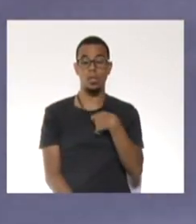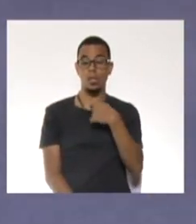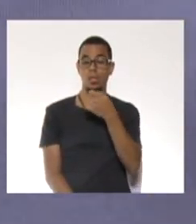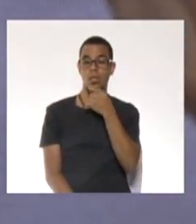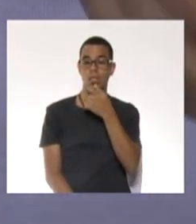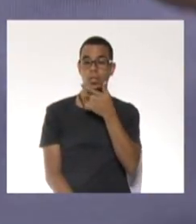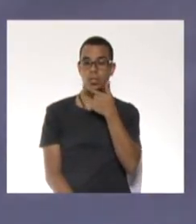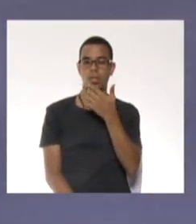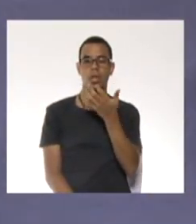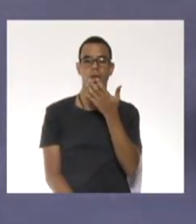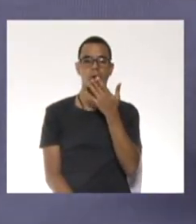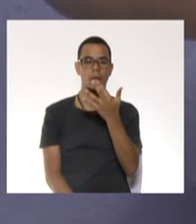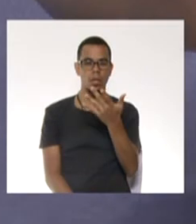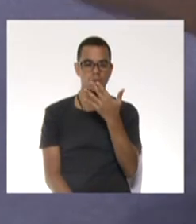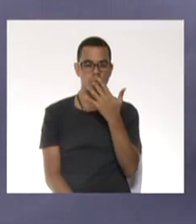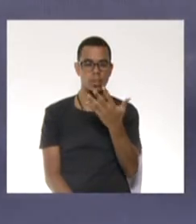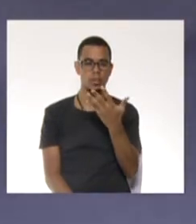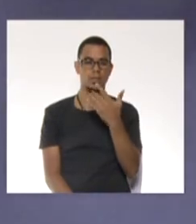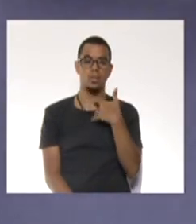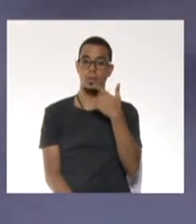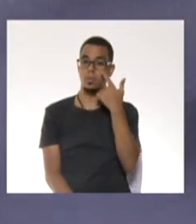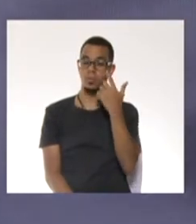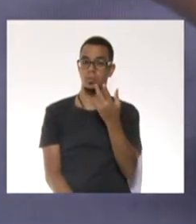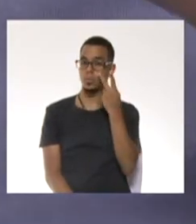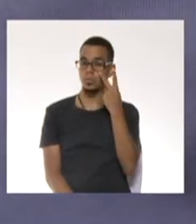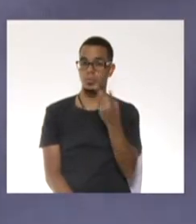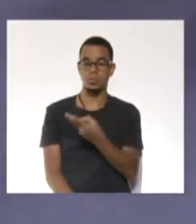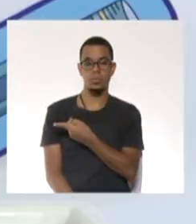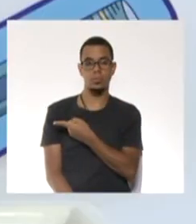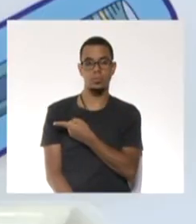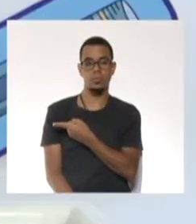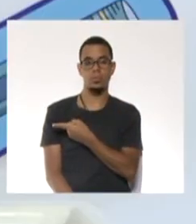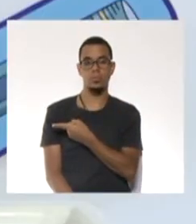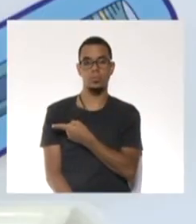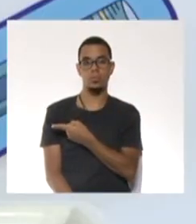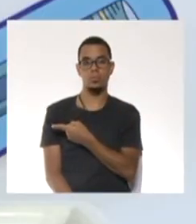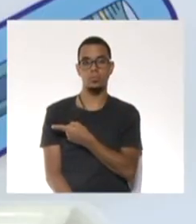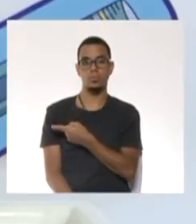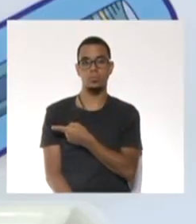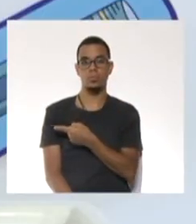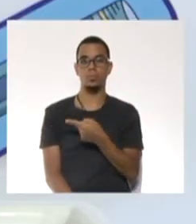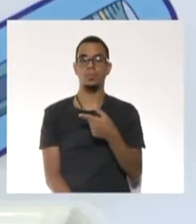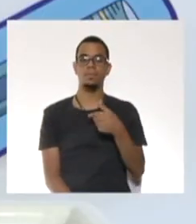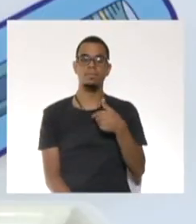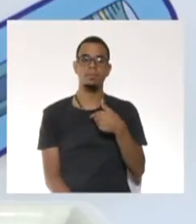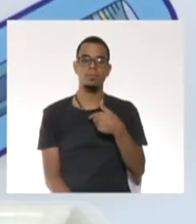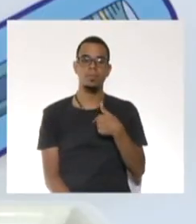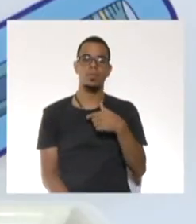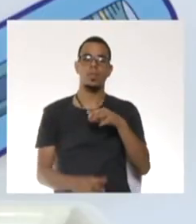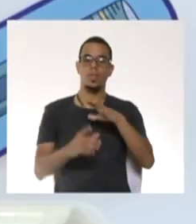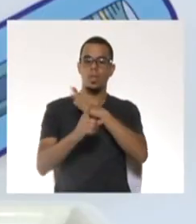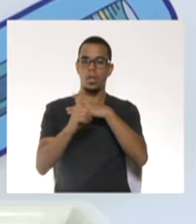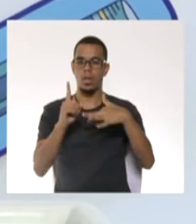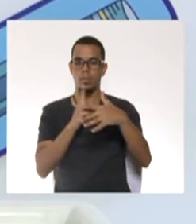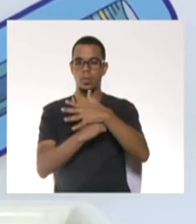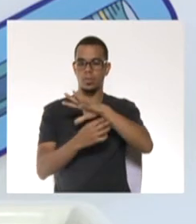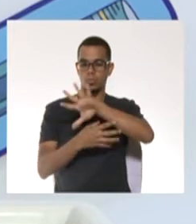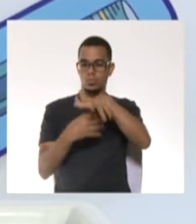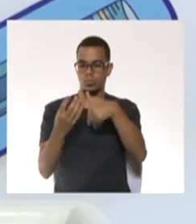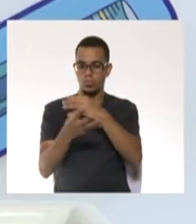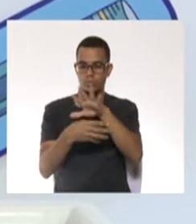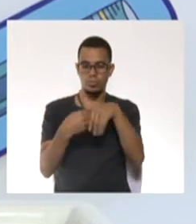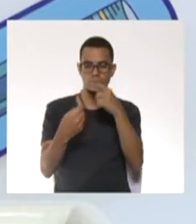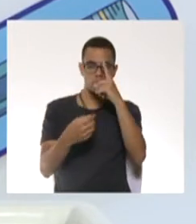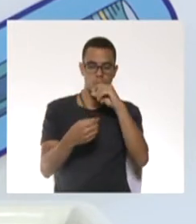es cristalina, y ahí podemos observar cómo está formada de la naturaleza, tal cual la sal,